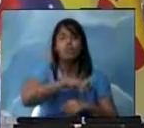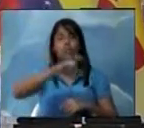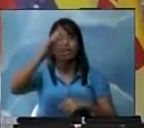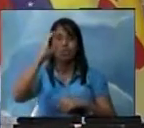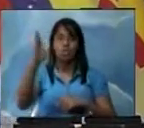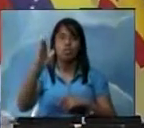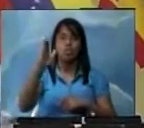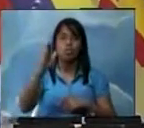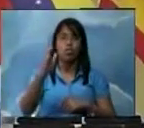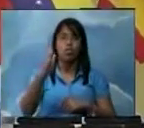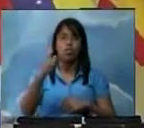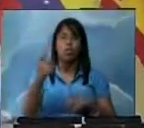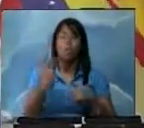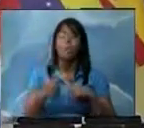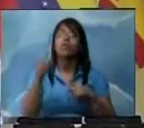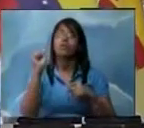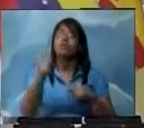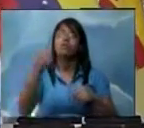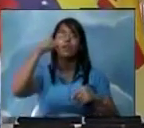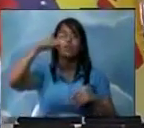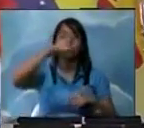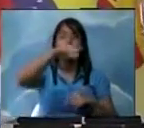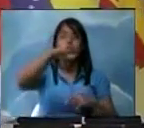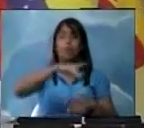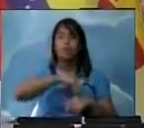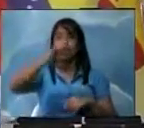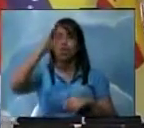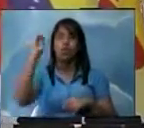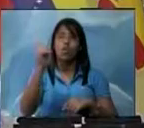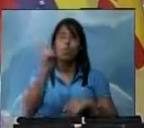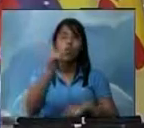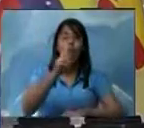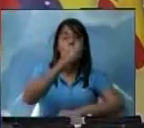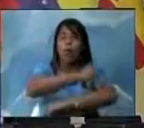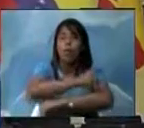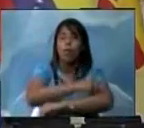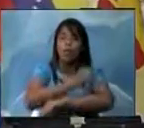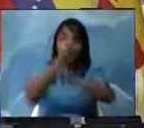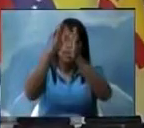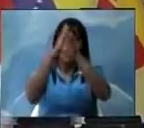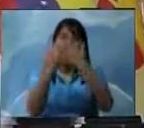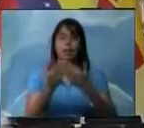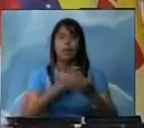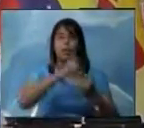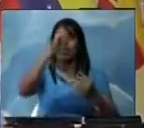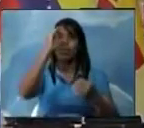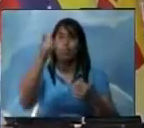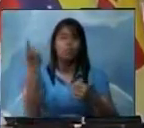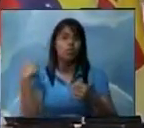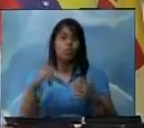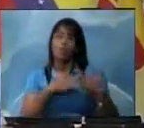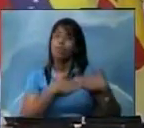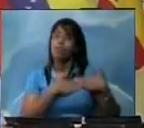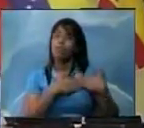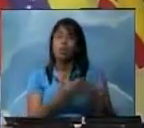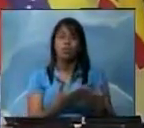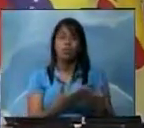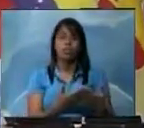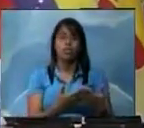Dios. Pero si la ciudad de Dios no obedece a la palabra de Dios, Dios no tiene